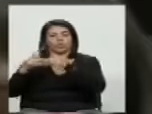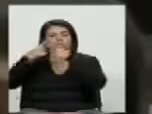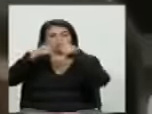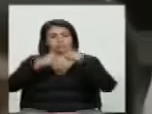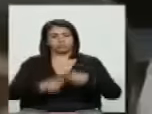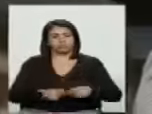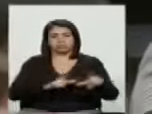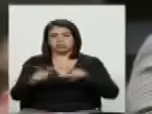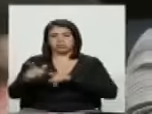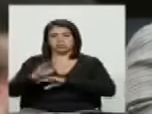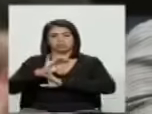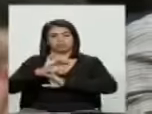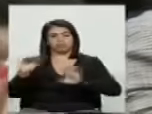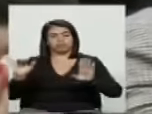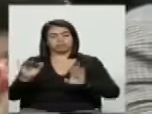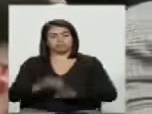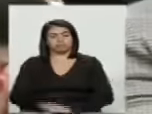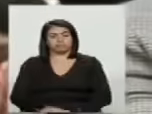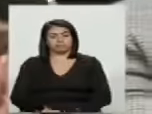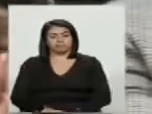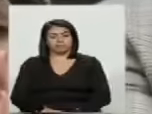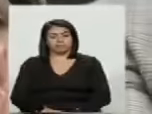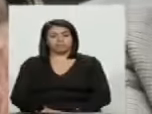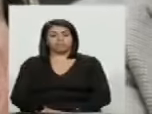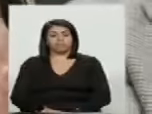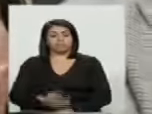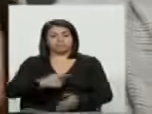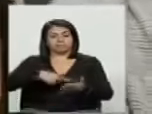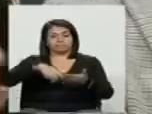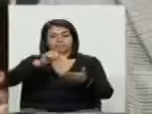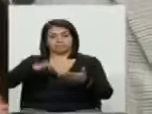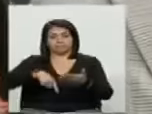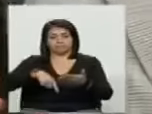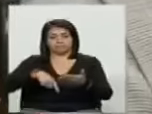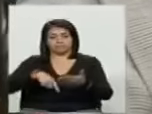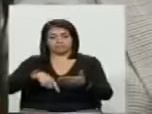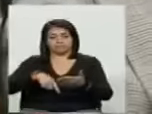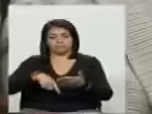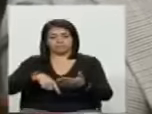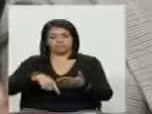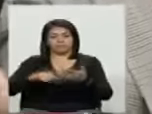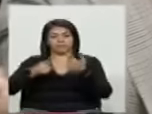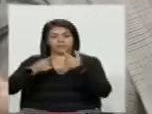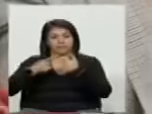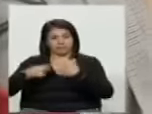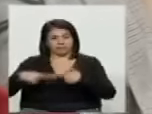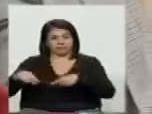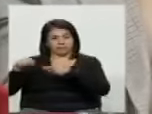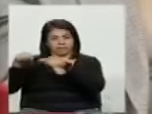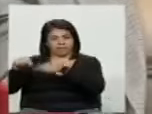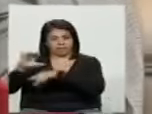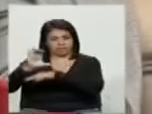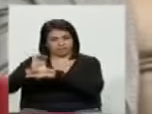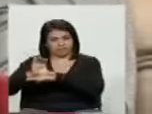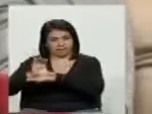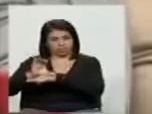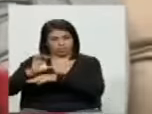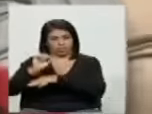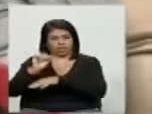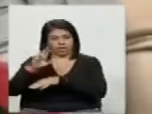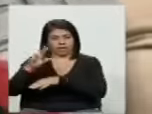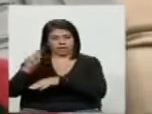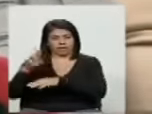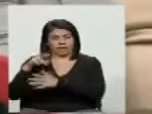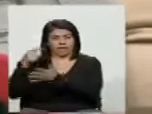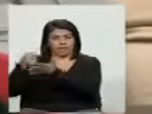Sí, listo. Y Carter firmó. ¿Qué diferencia con este Centro Carter de esas basuras pagadas